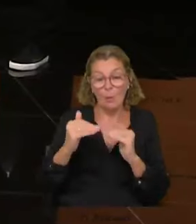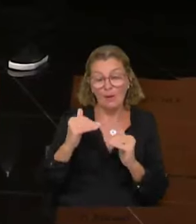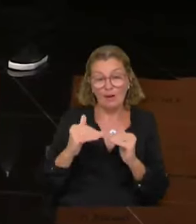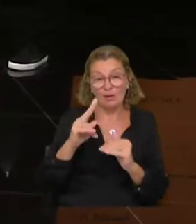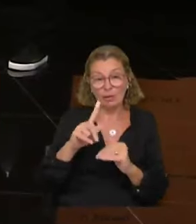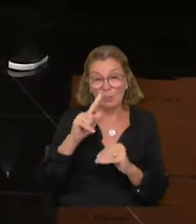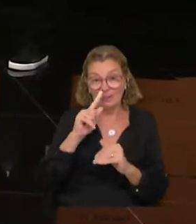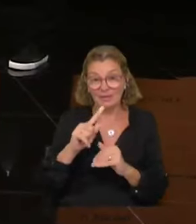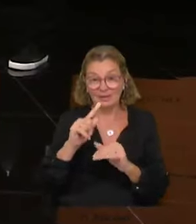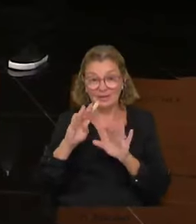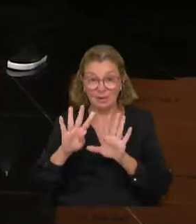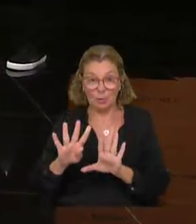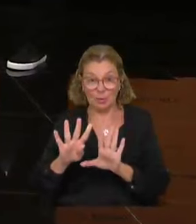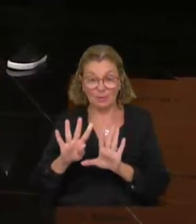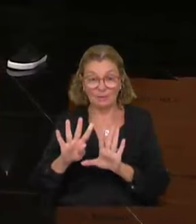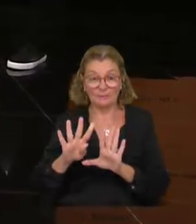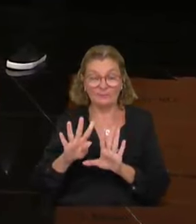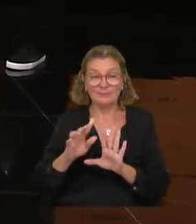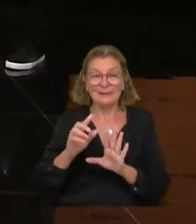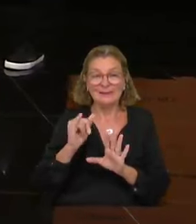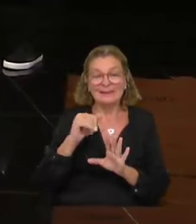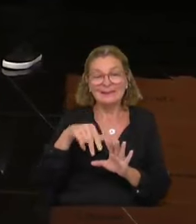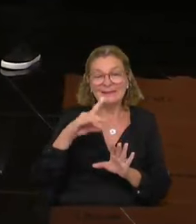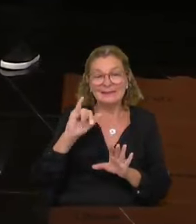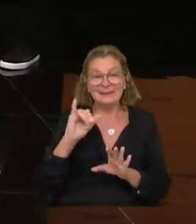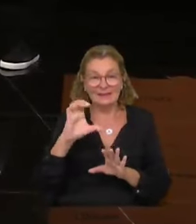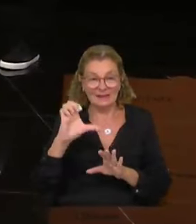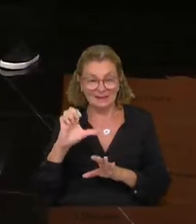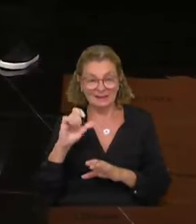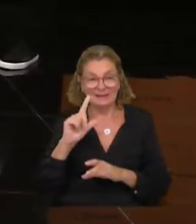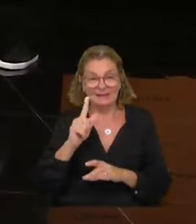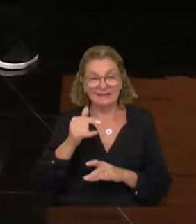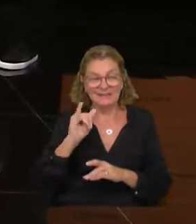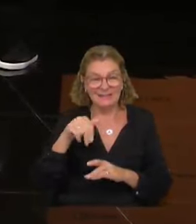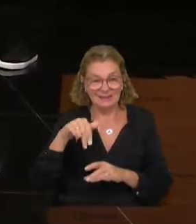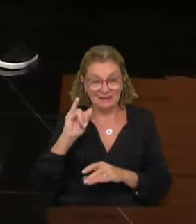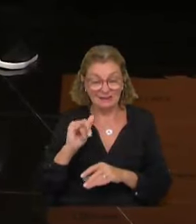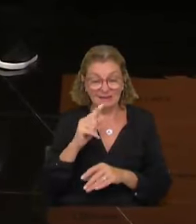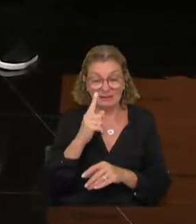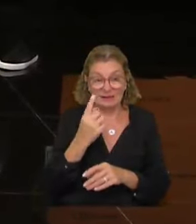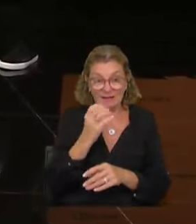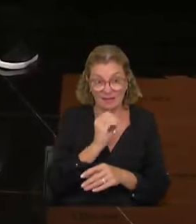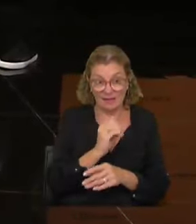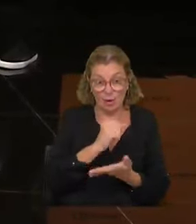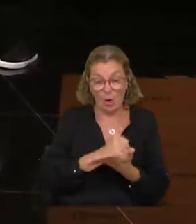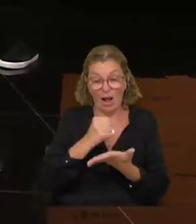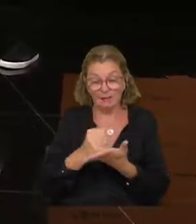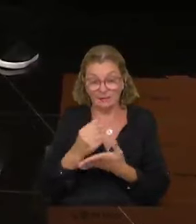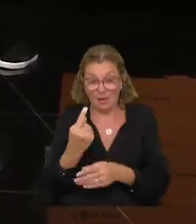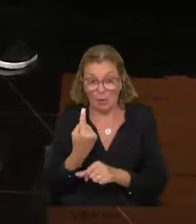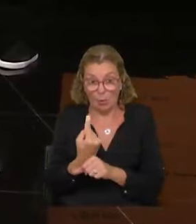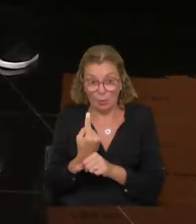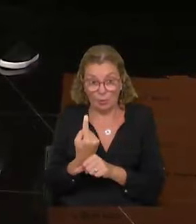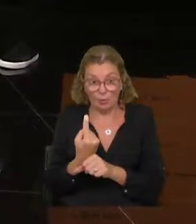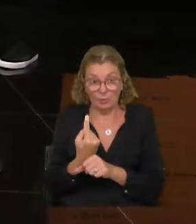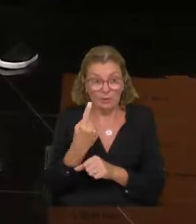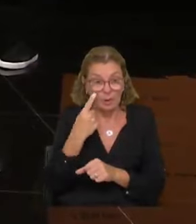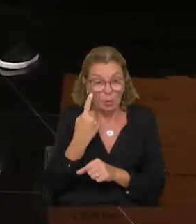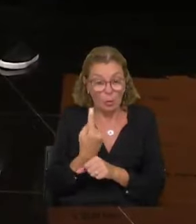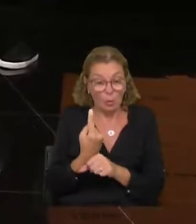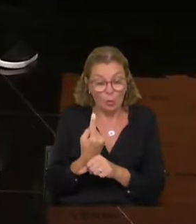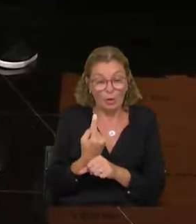2019 el índice de shini eh que va de cer a uno siendo uno el valor que muestra la